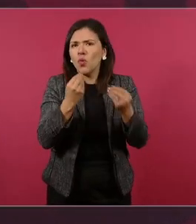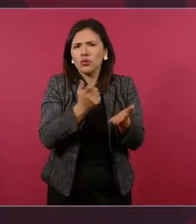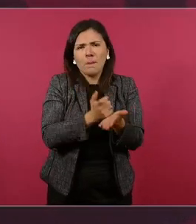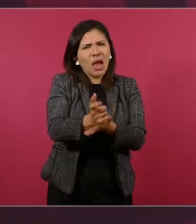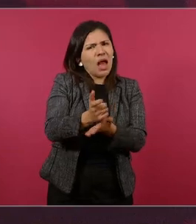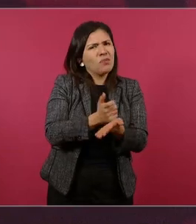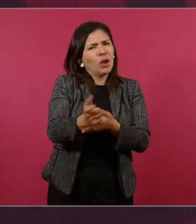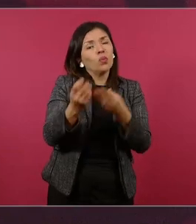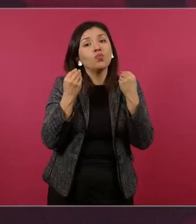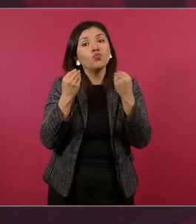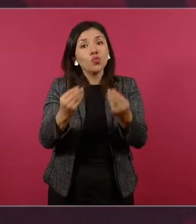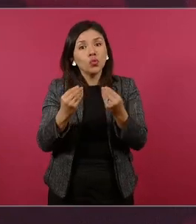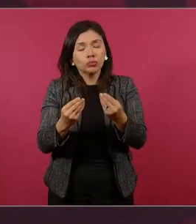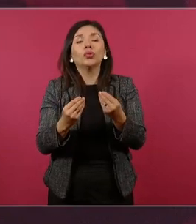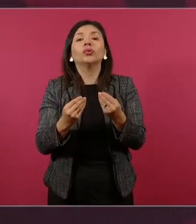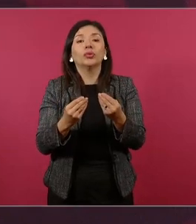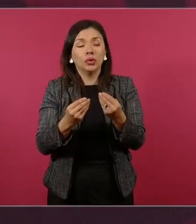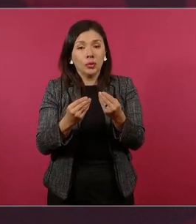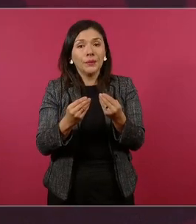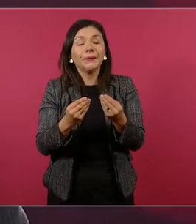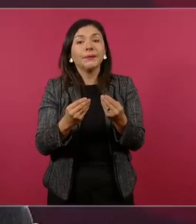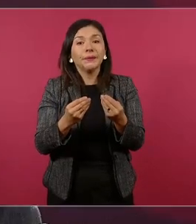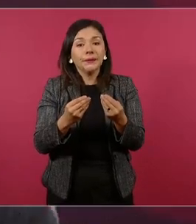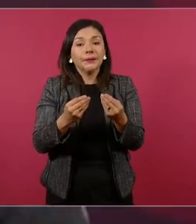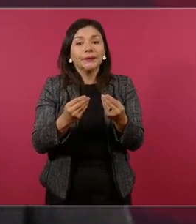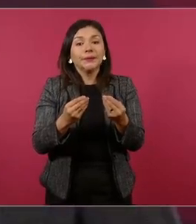dinero Eso sí es cierto